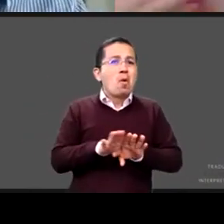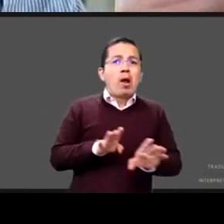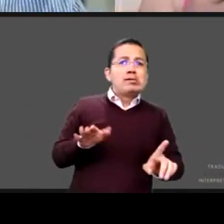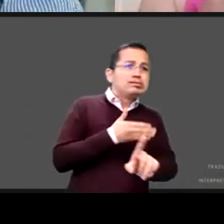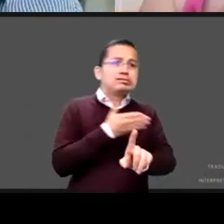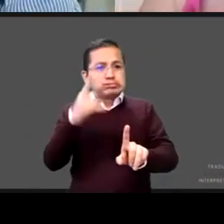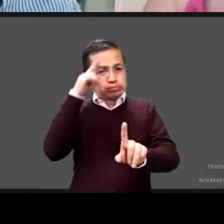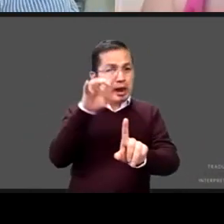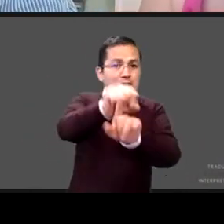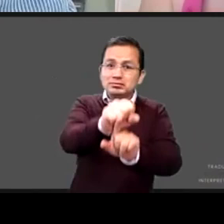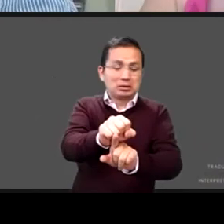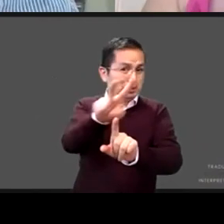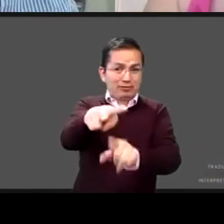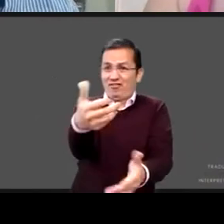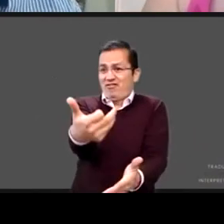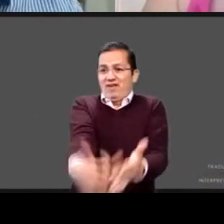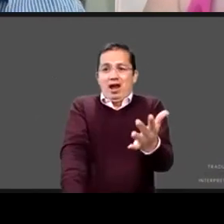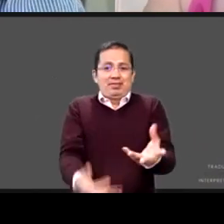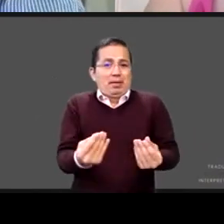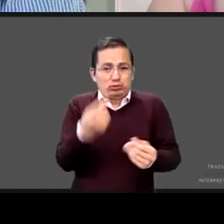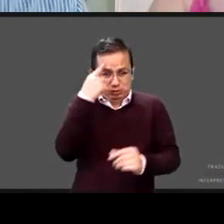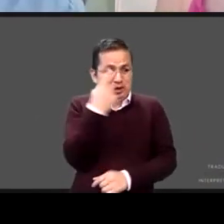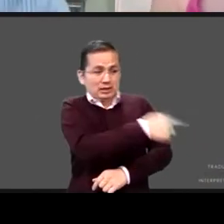derechos. Por favor, empecemos, mi estimado Gaudí.